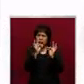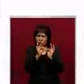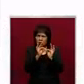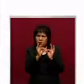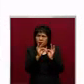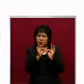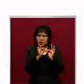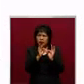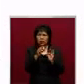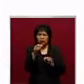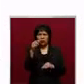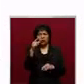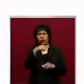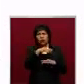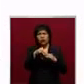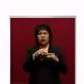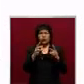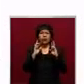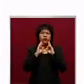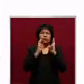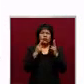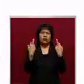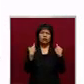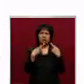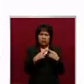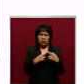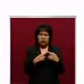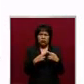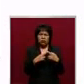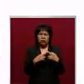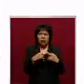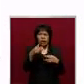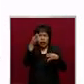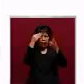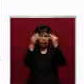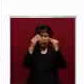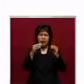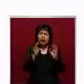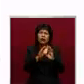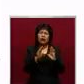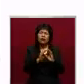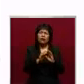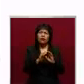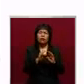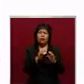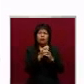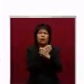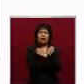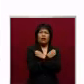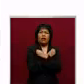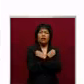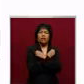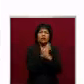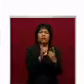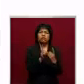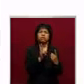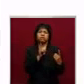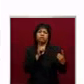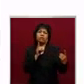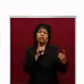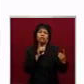condiciones que favorezcan una educación a distancia, ¿sí? una educación a distancia es el